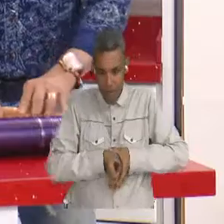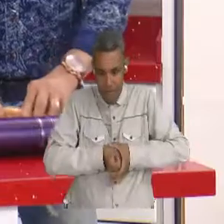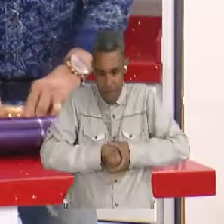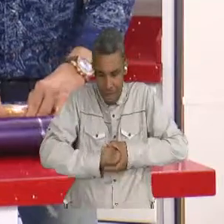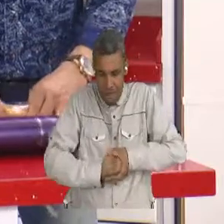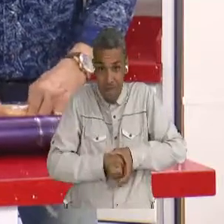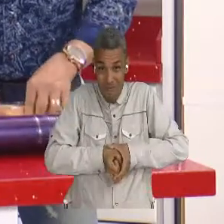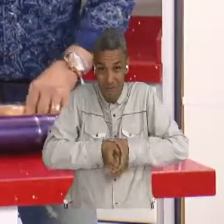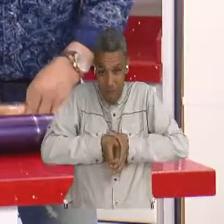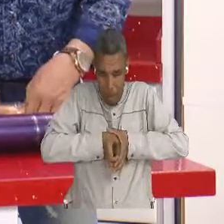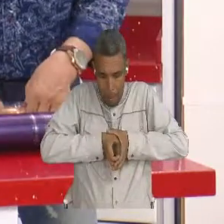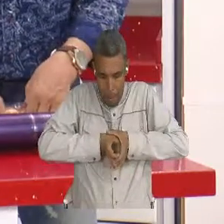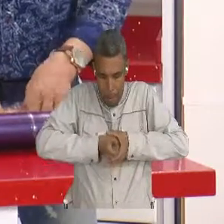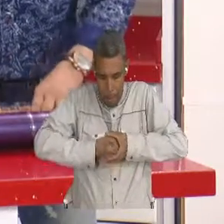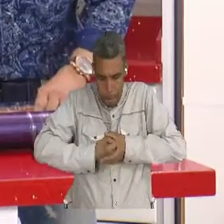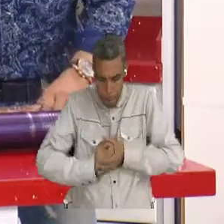por acá.